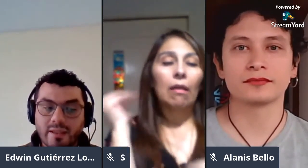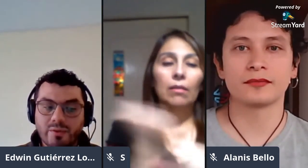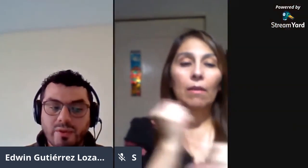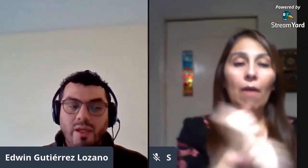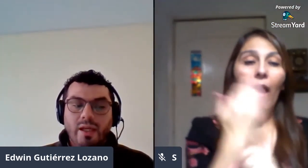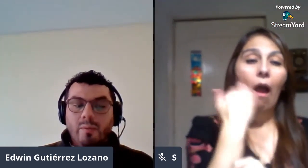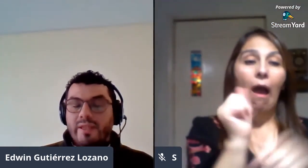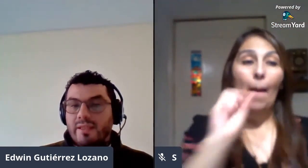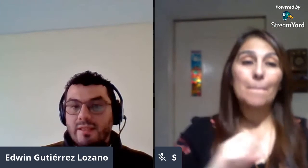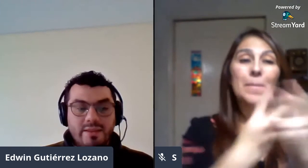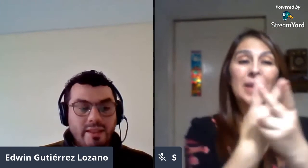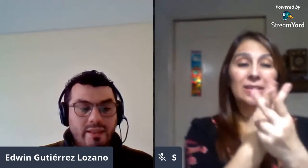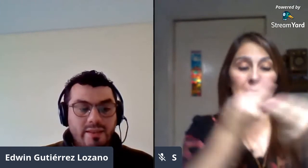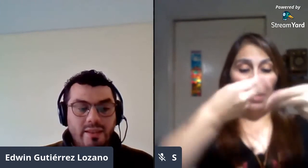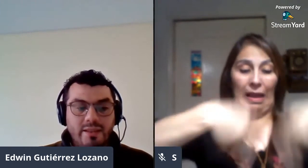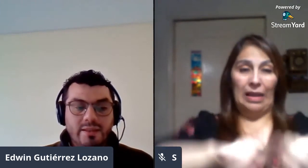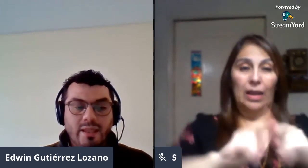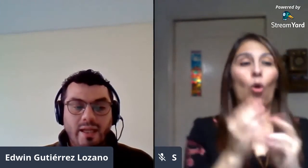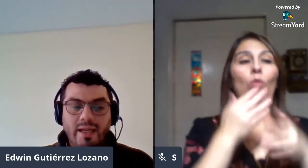violencias de género,